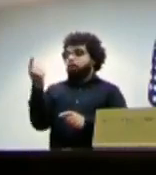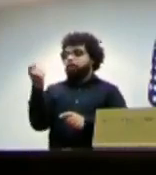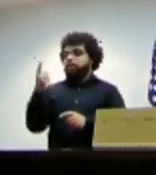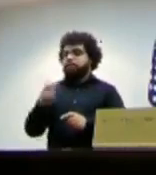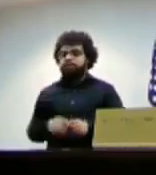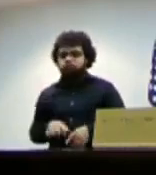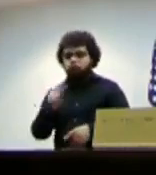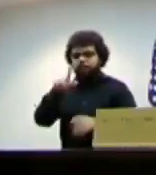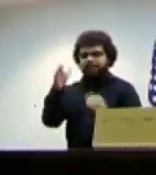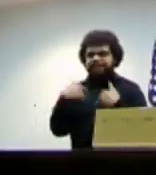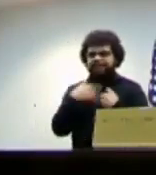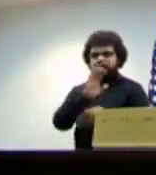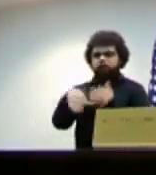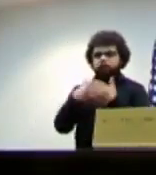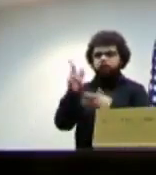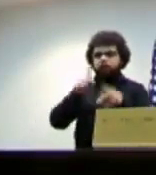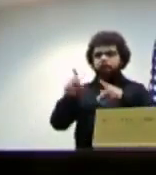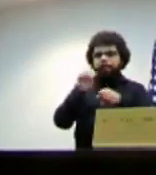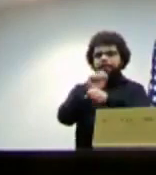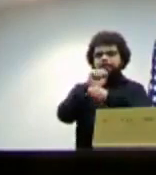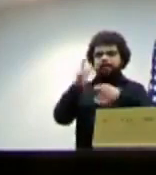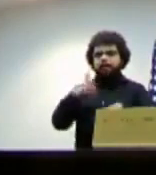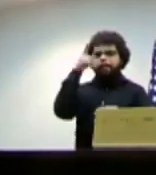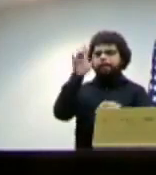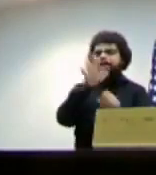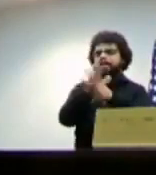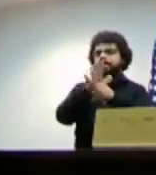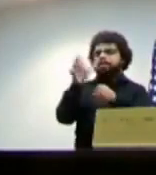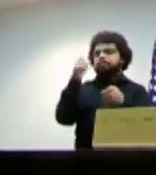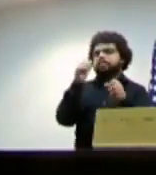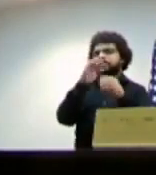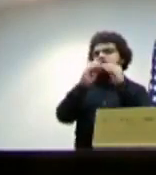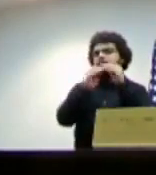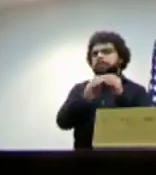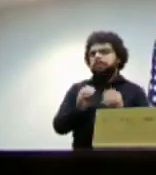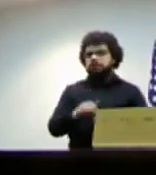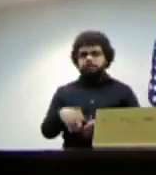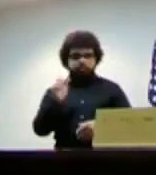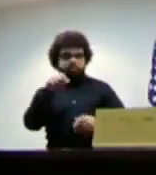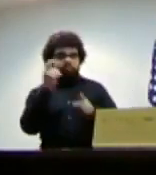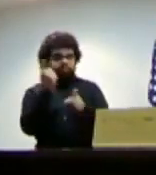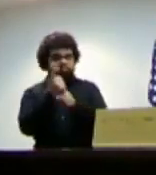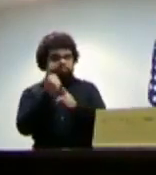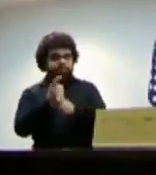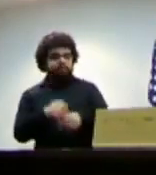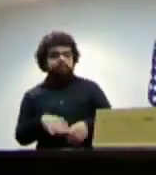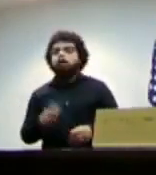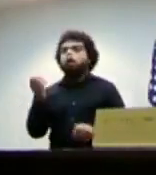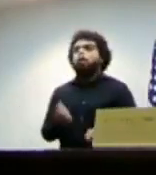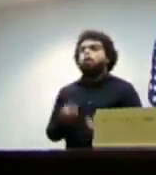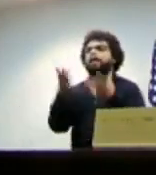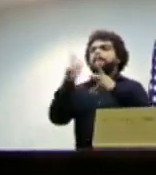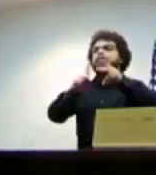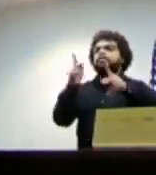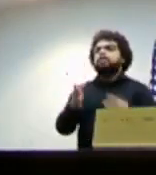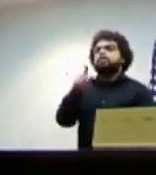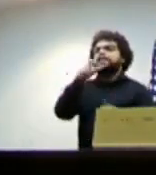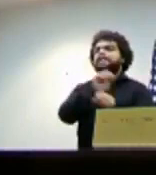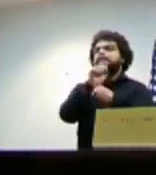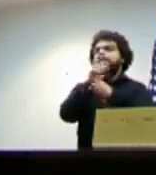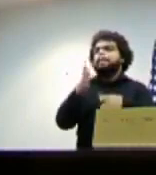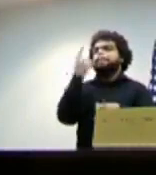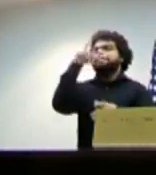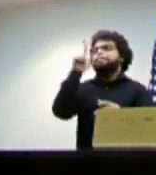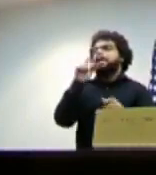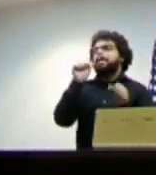todo el personal necesario para dar esos mantenimientos? Se están trabajando actualmente. ¿Cuánto, cuánto personal usted tiene ahí para dar los mantenimientos? Nosotros tenemos